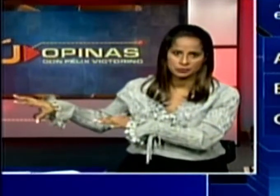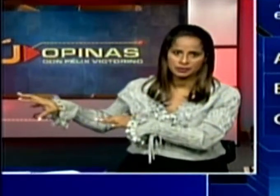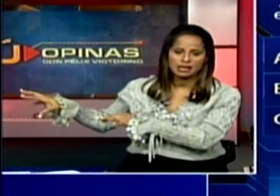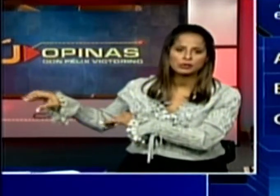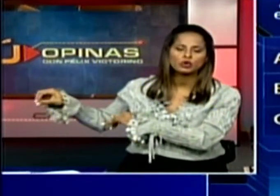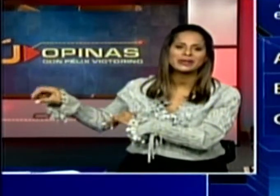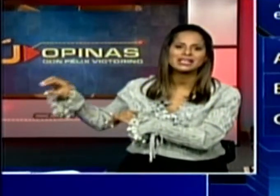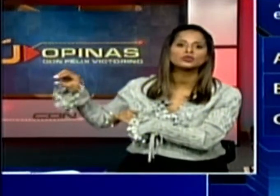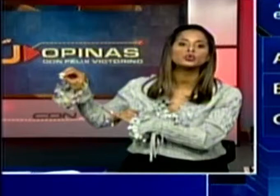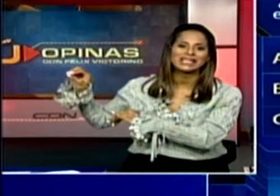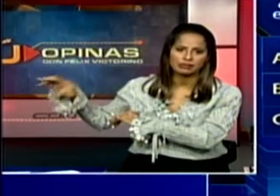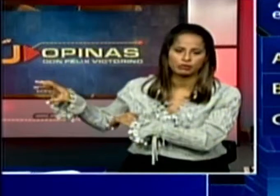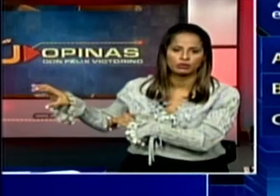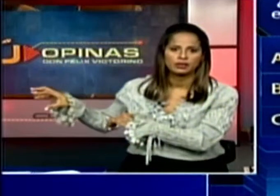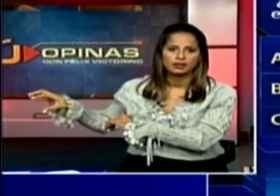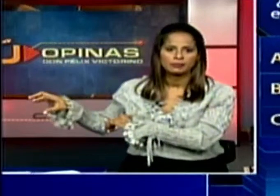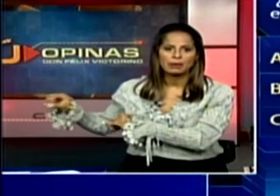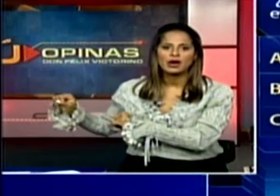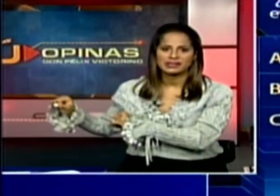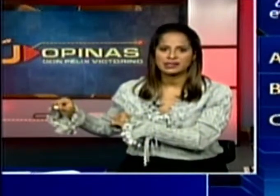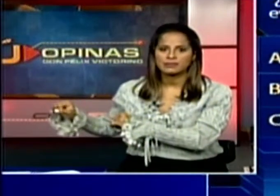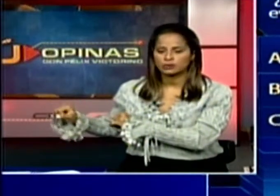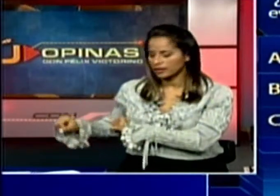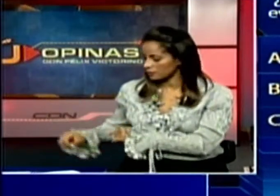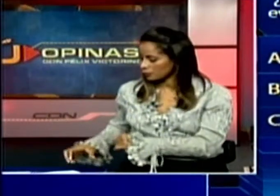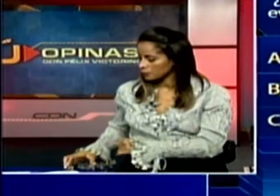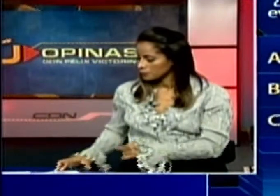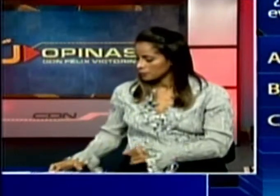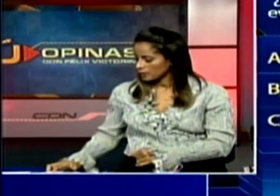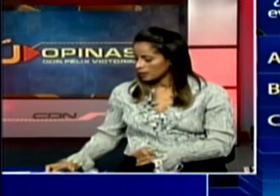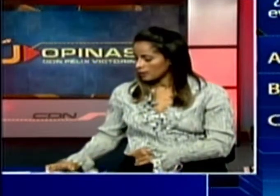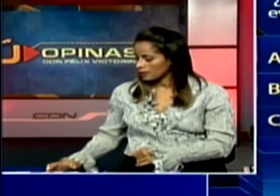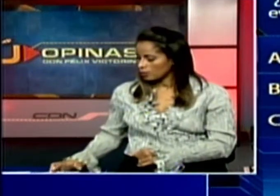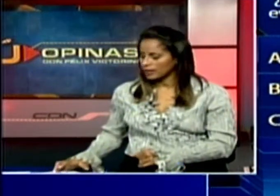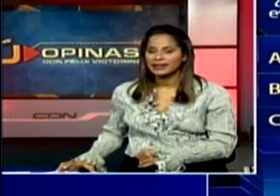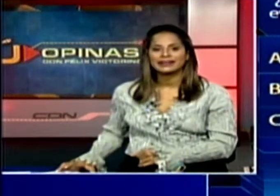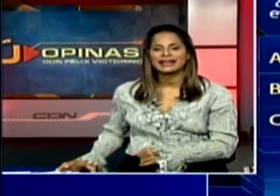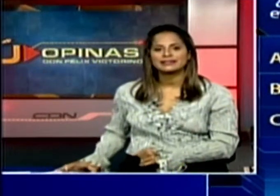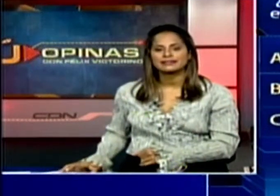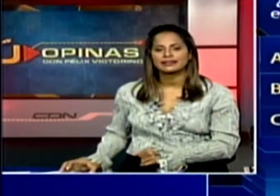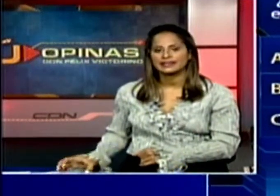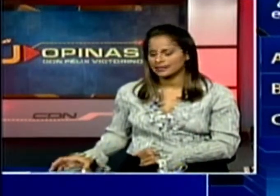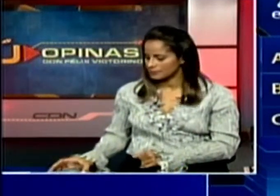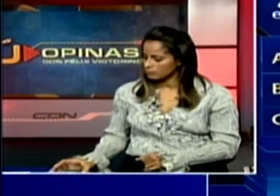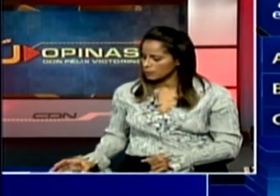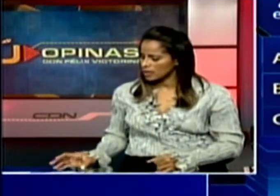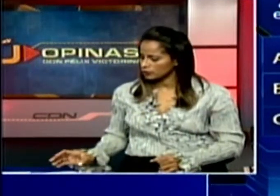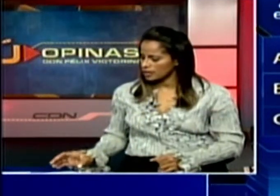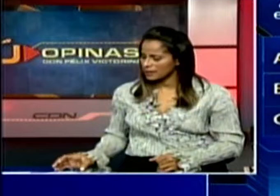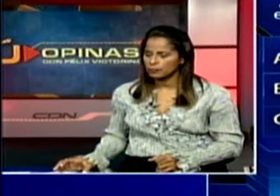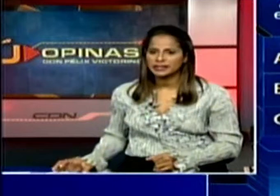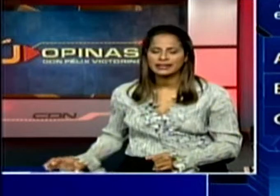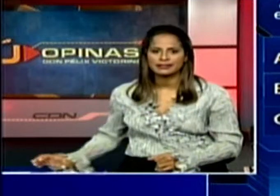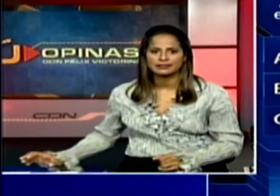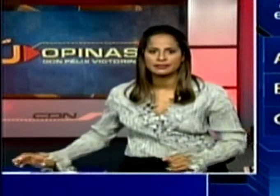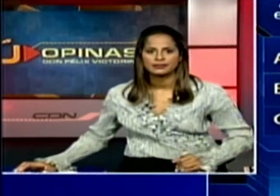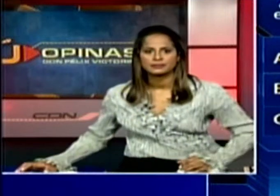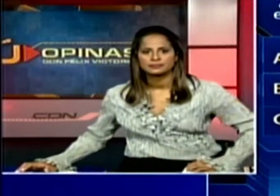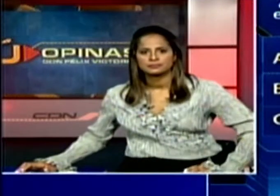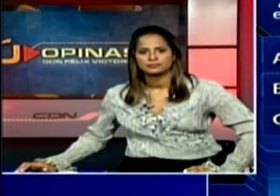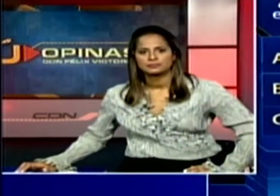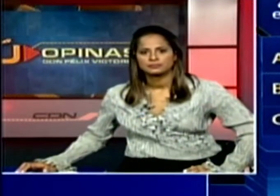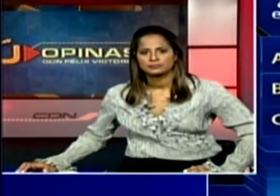privado. Déjame tu nombre y tu teléfono. Vamos a dar seguimiento a eso. Ok. Ok, gracias. Vamos a la otra llamada, buenas tardes.